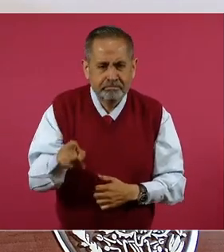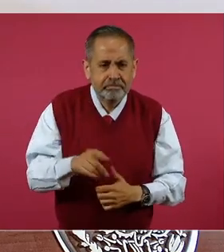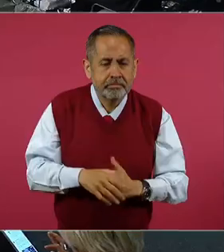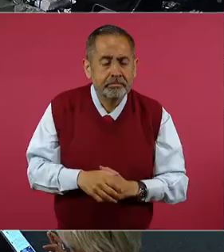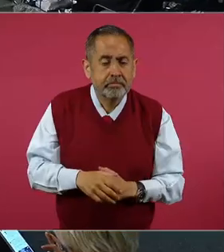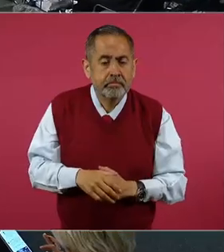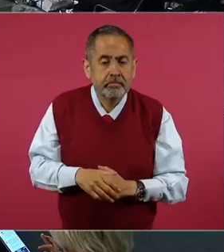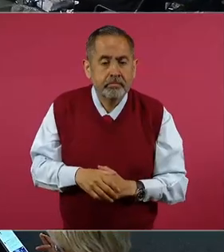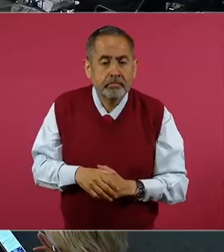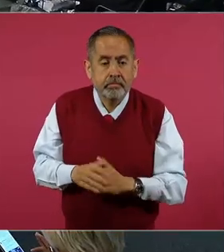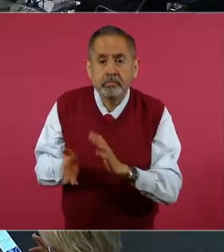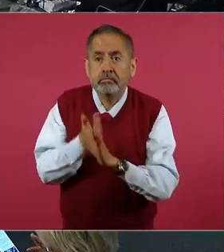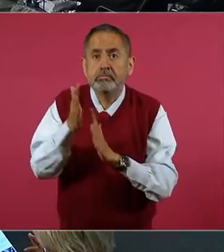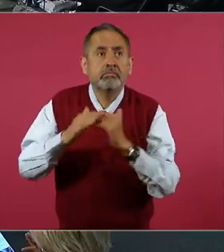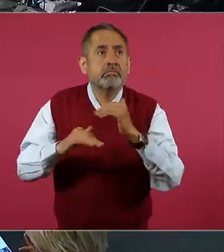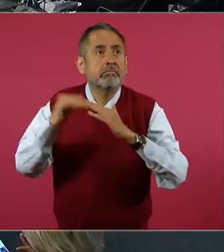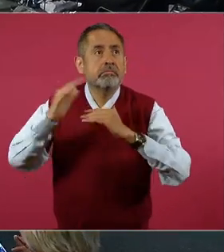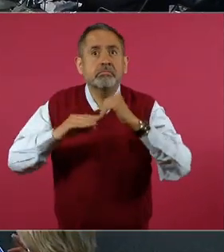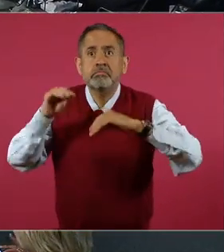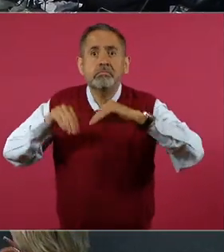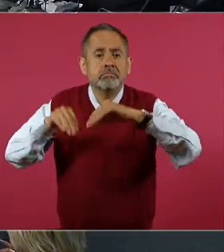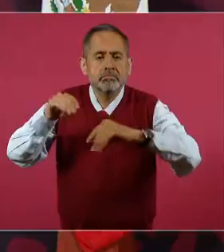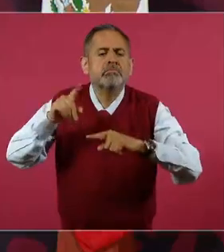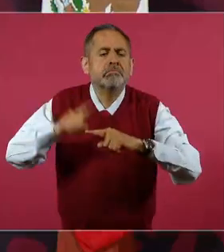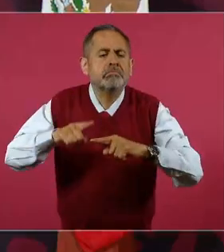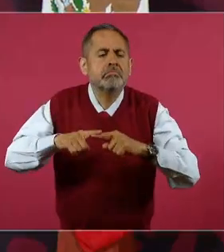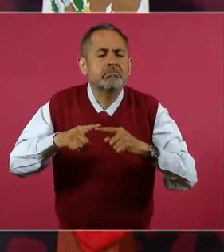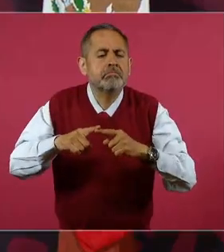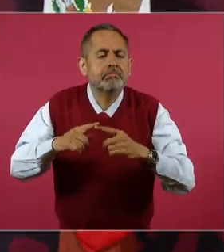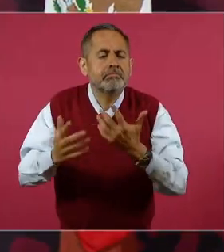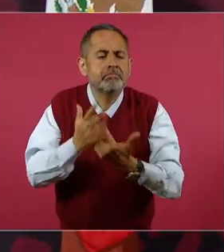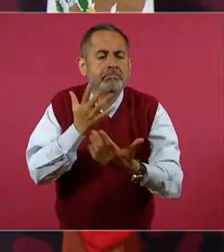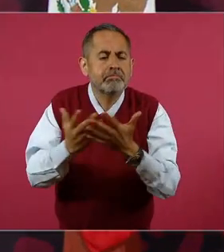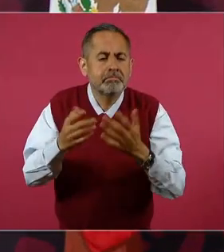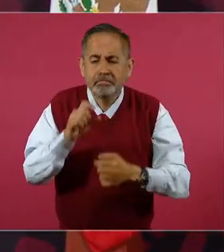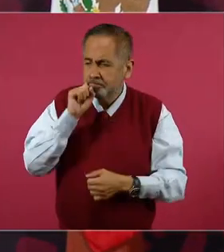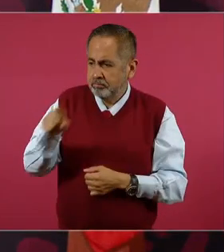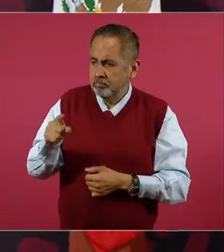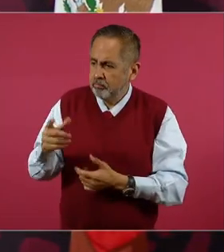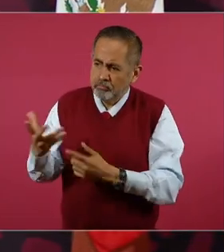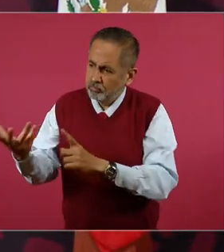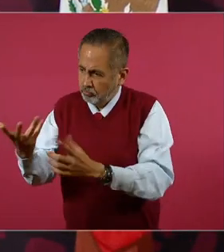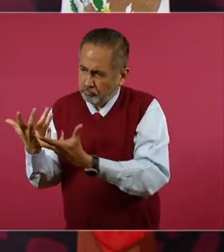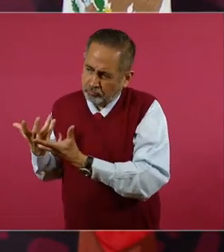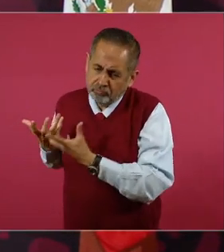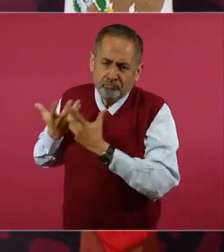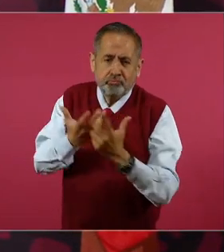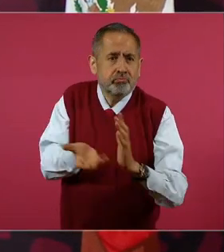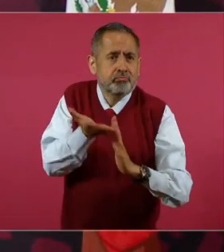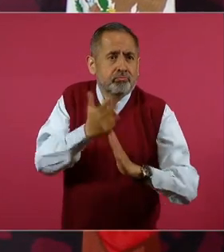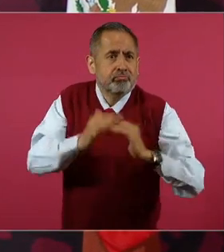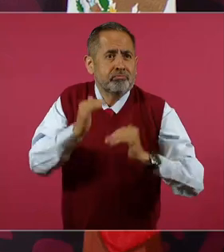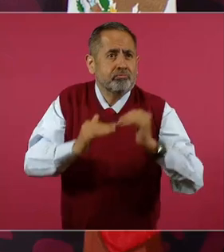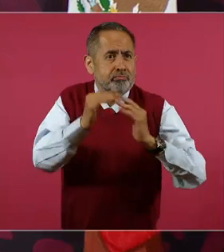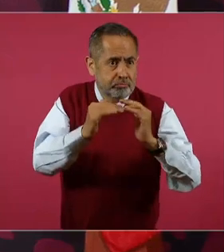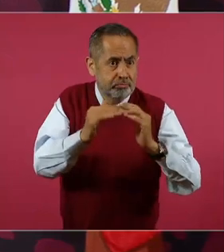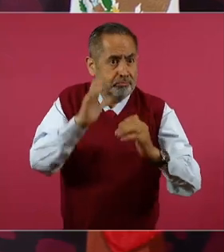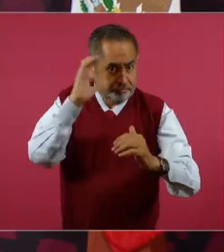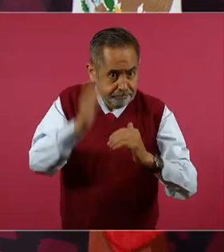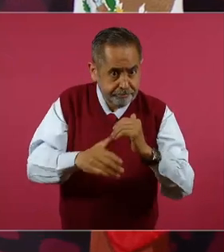y todo lo construido es hecho con tequio por la